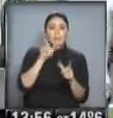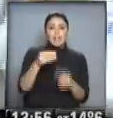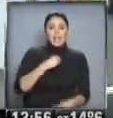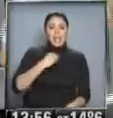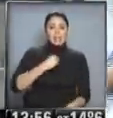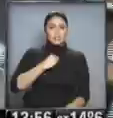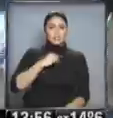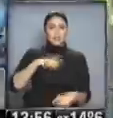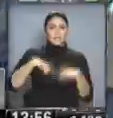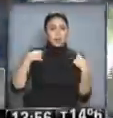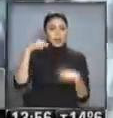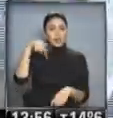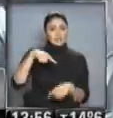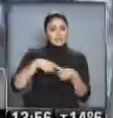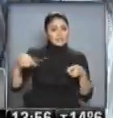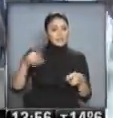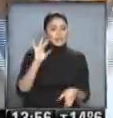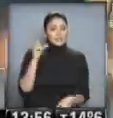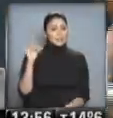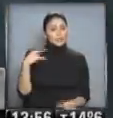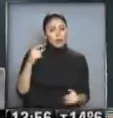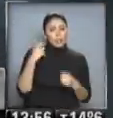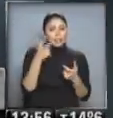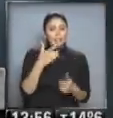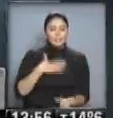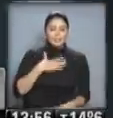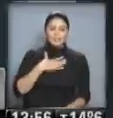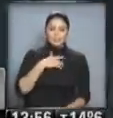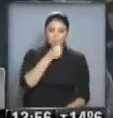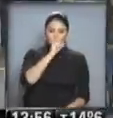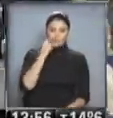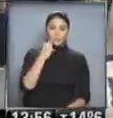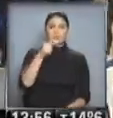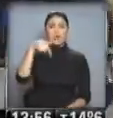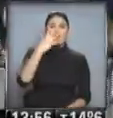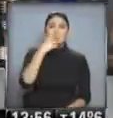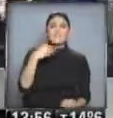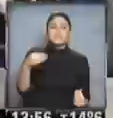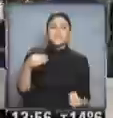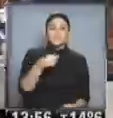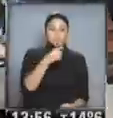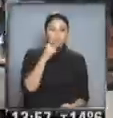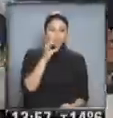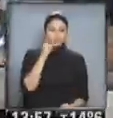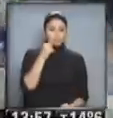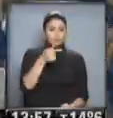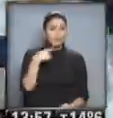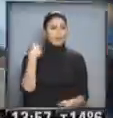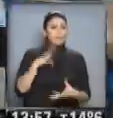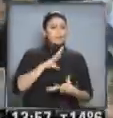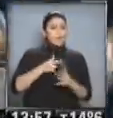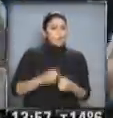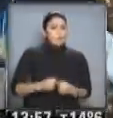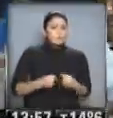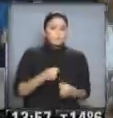semestre duro este también. Pero bueno, le pudimos dar una alegría, ¿no? ¿Qué te gustó del equipo hoy? Bueno, la entrega, ¿no? La entrega que tuvieron fue